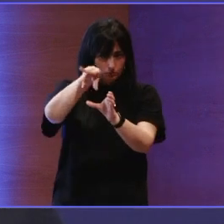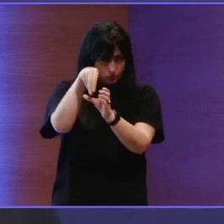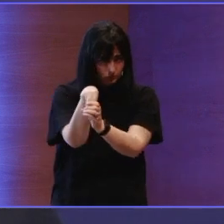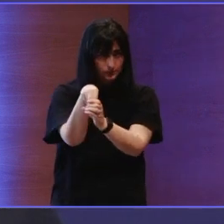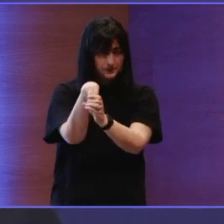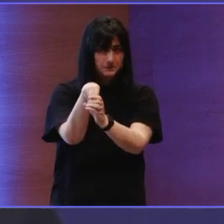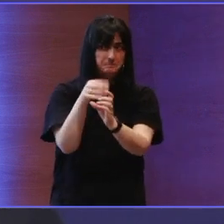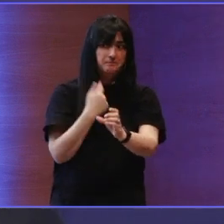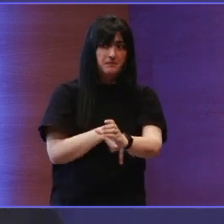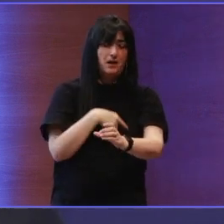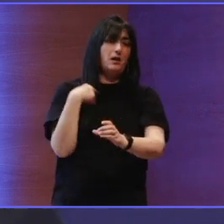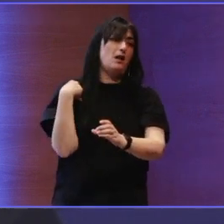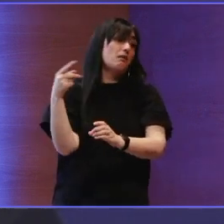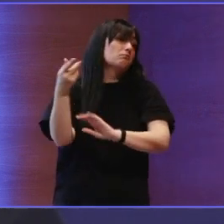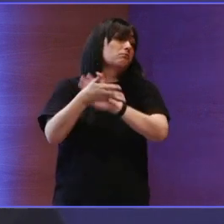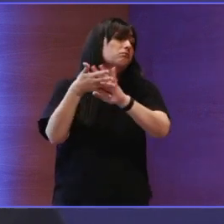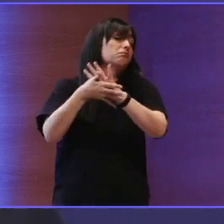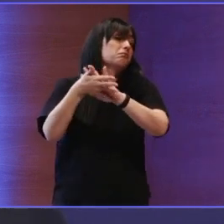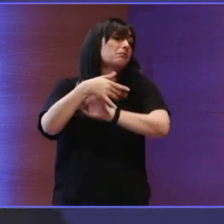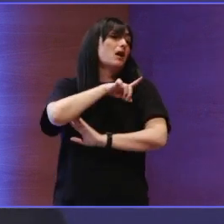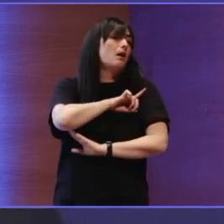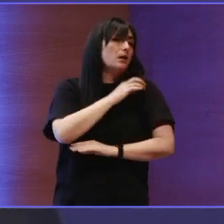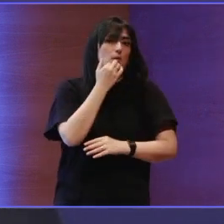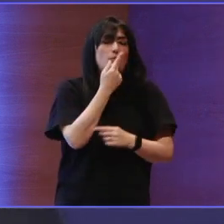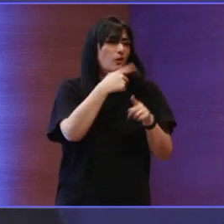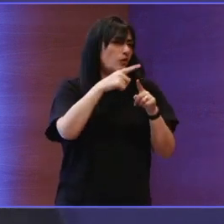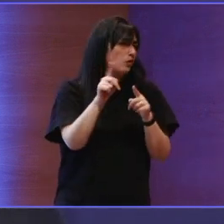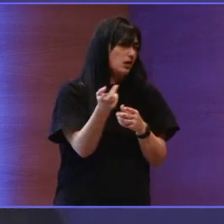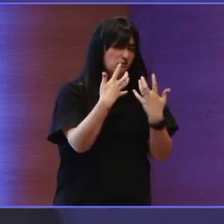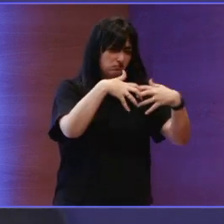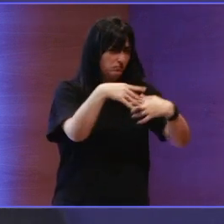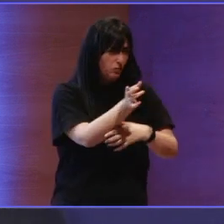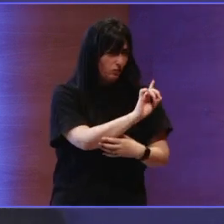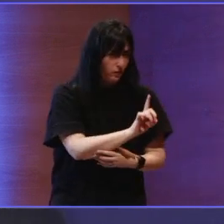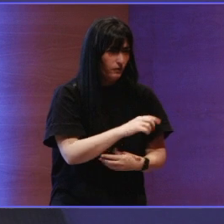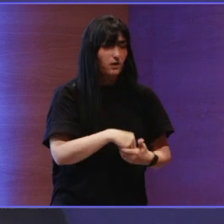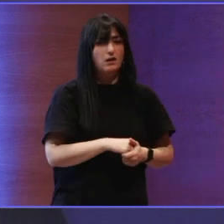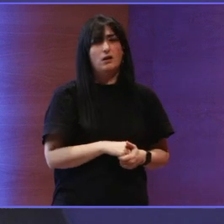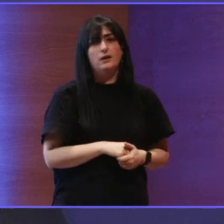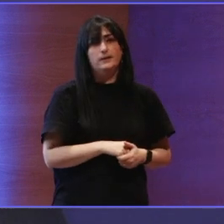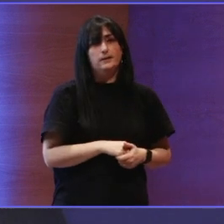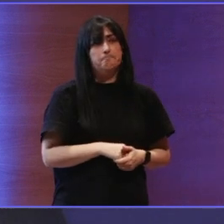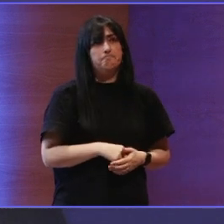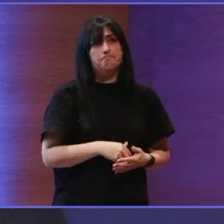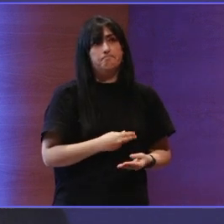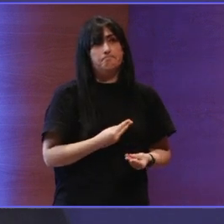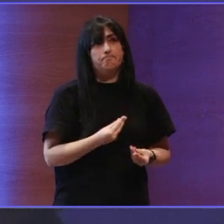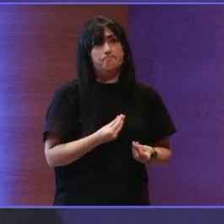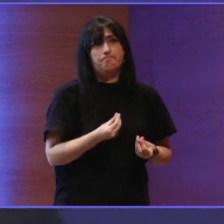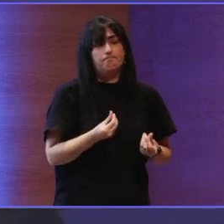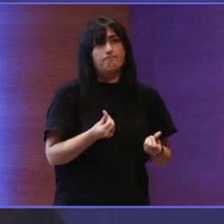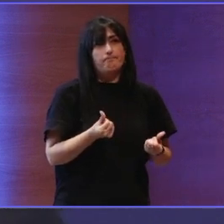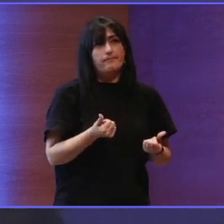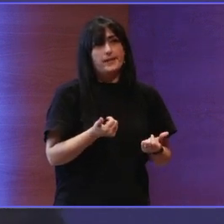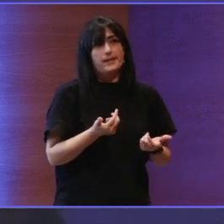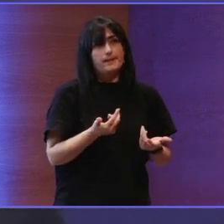grandes rasgos pues me hablaba de graves ineficiencias de eh de falta